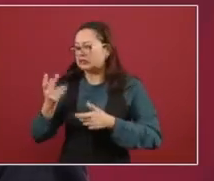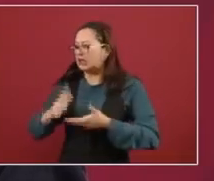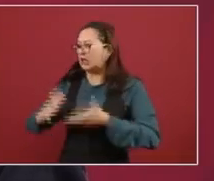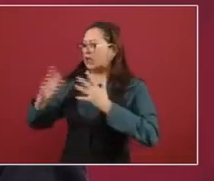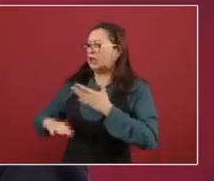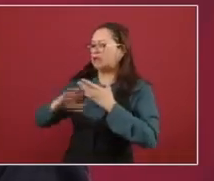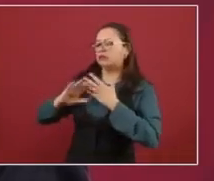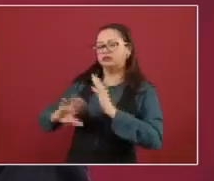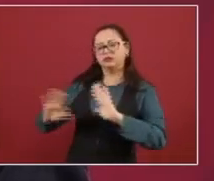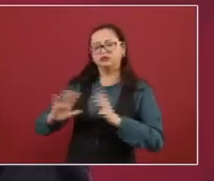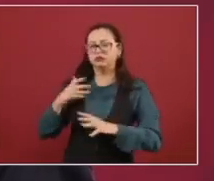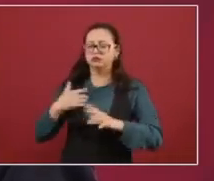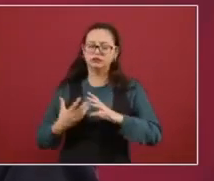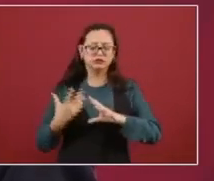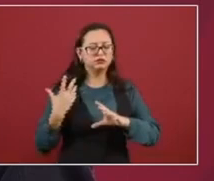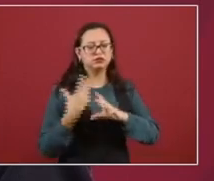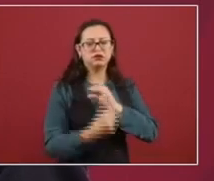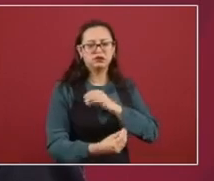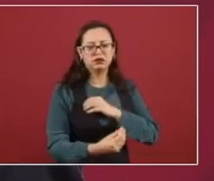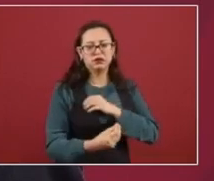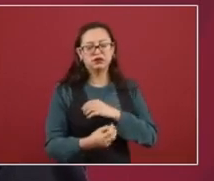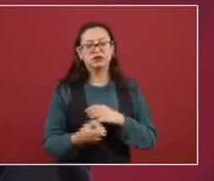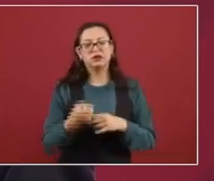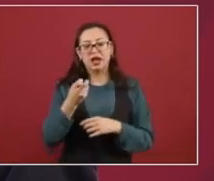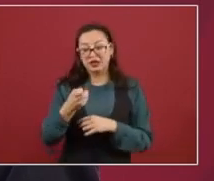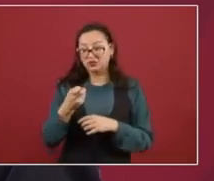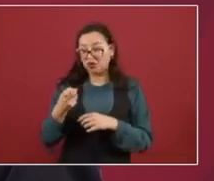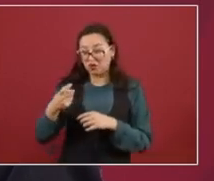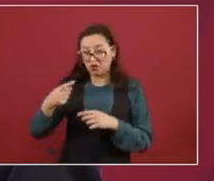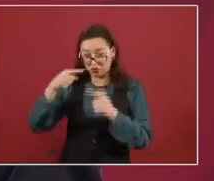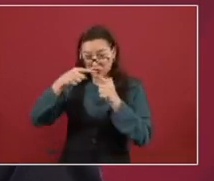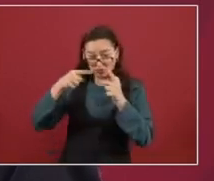hay que atender las causas. Nosotros estamos